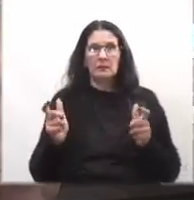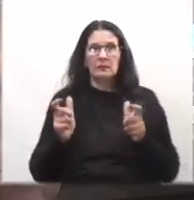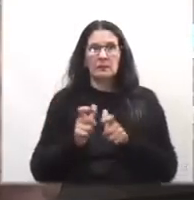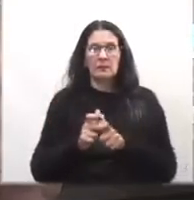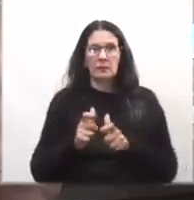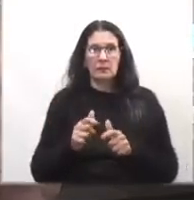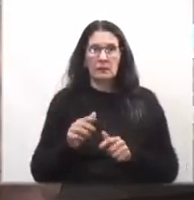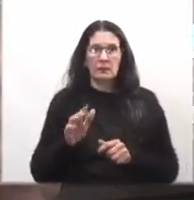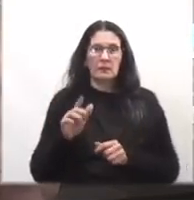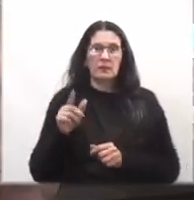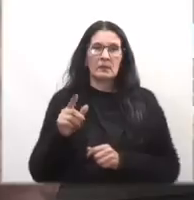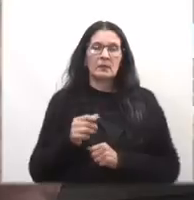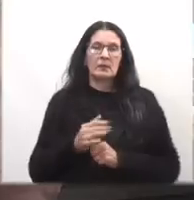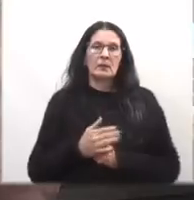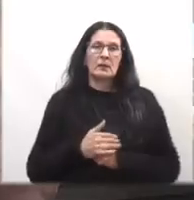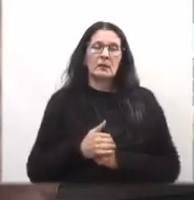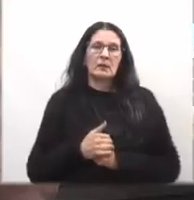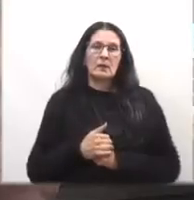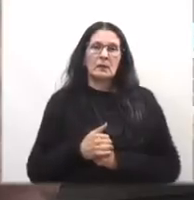ser yo el que los haga llegar tarde.